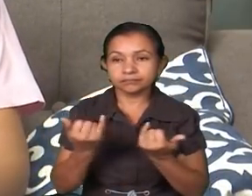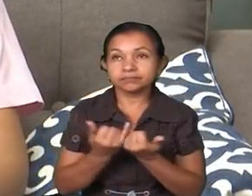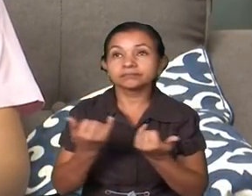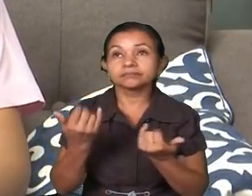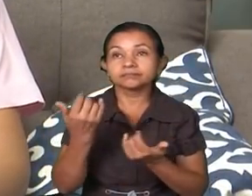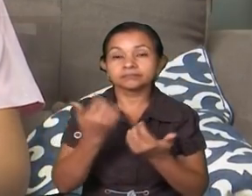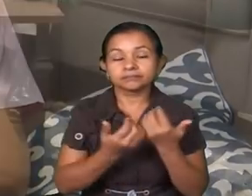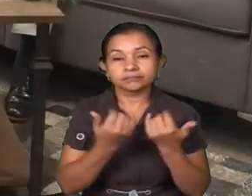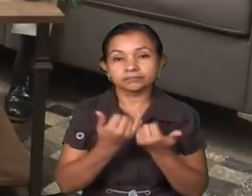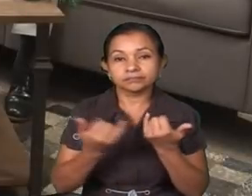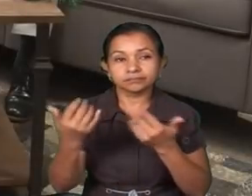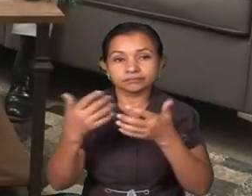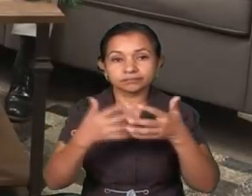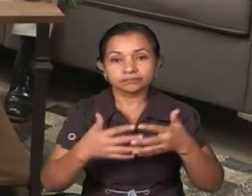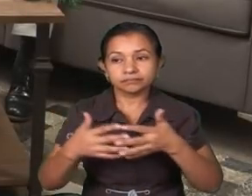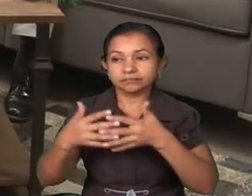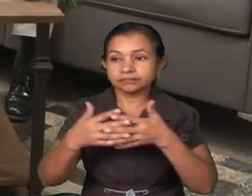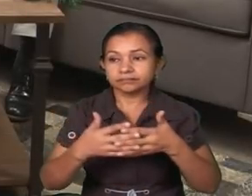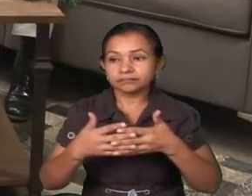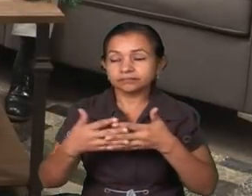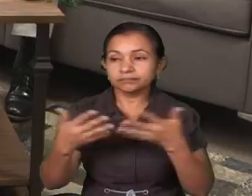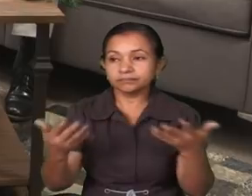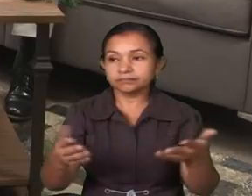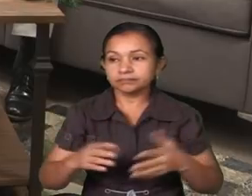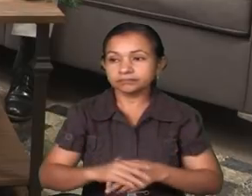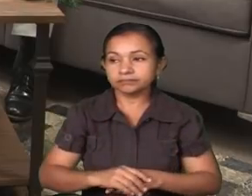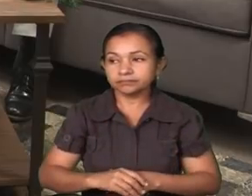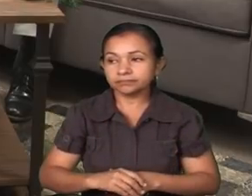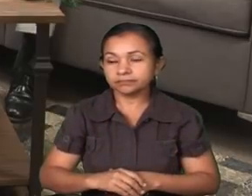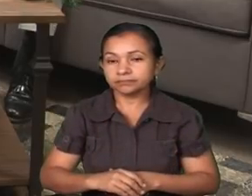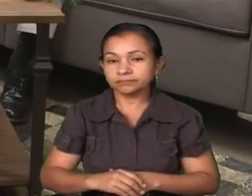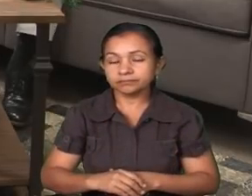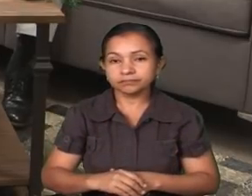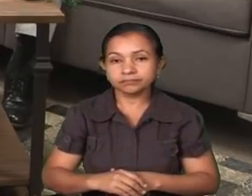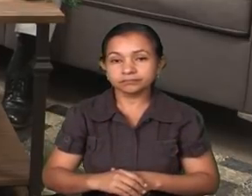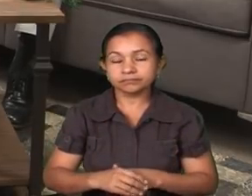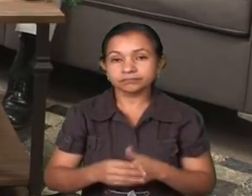el intervencionismo norteamericano? Bueno, mira,